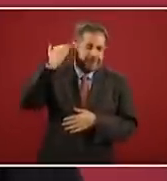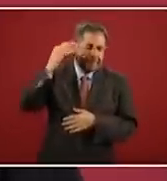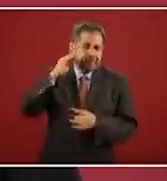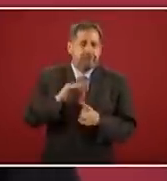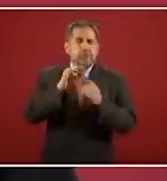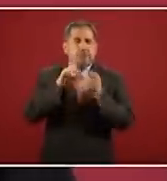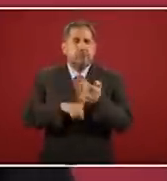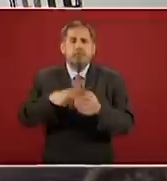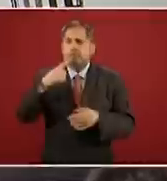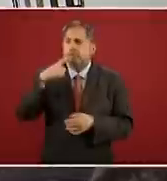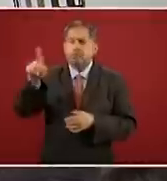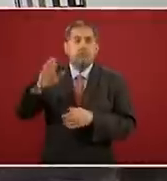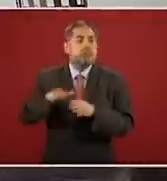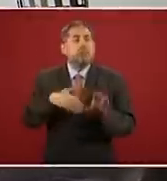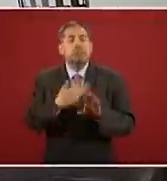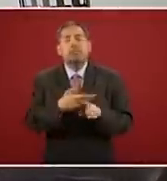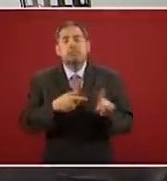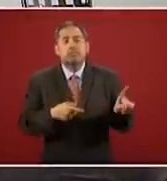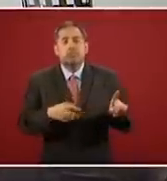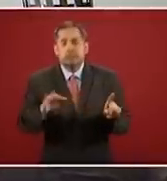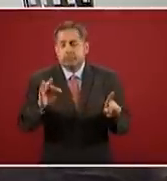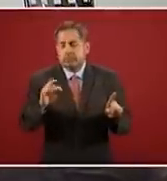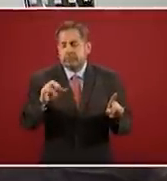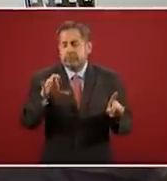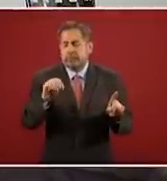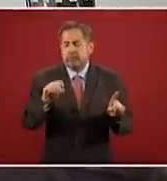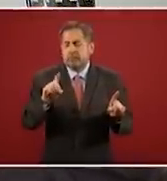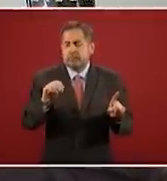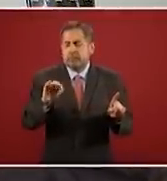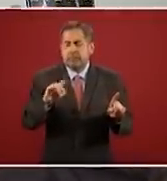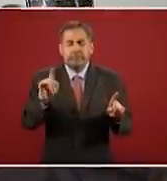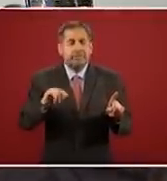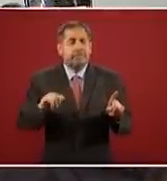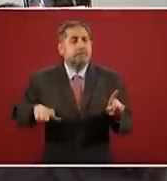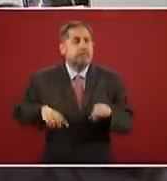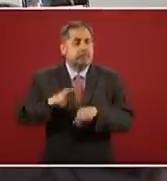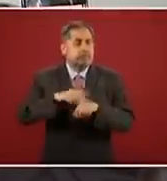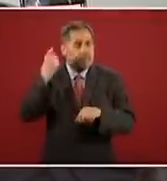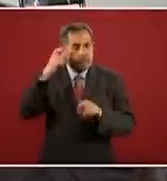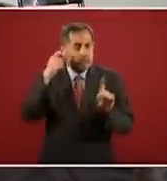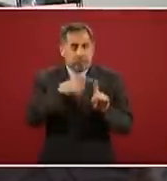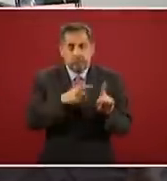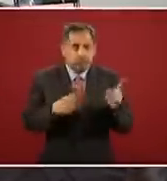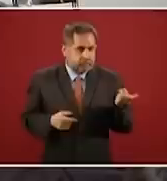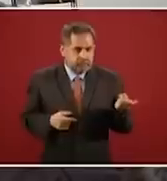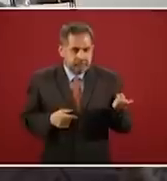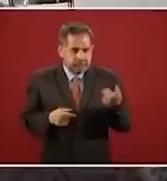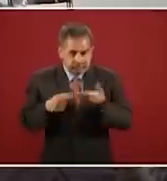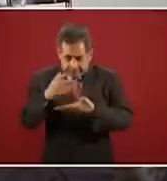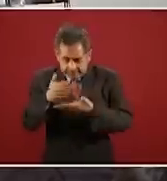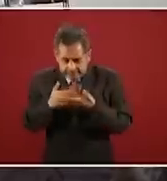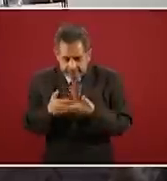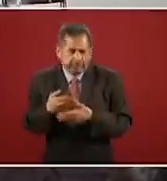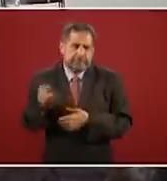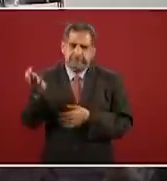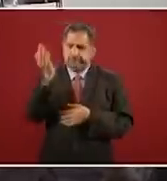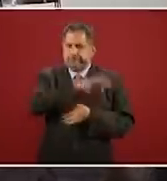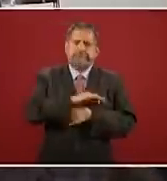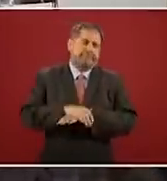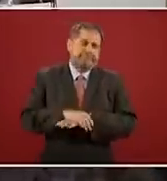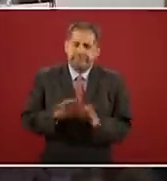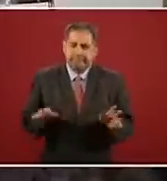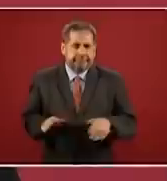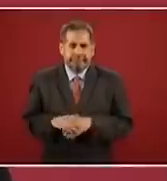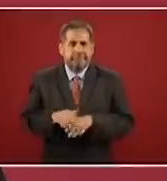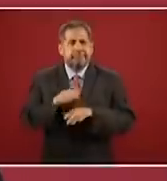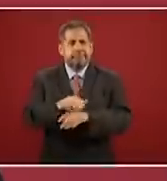una denuncia en contra de Francisco Domínguez, el gobernador de Querétaro, que resultó absolutamente falsa, relacionada